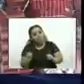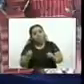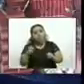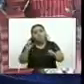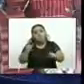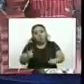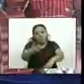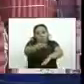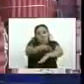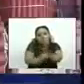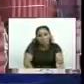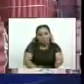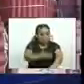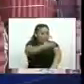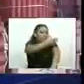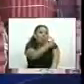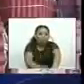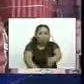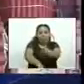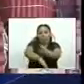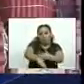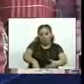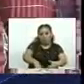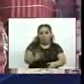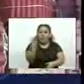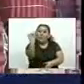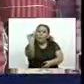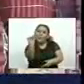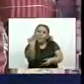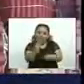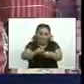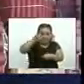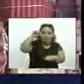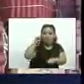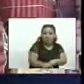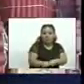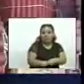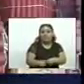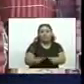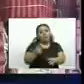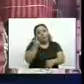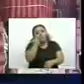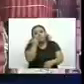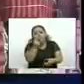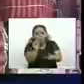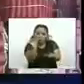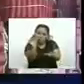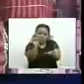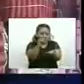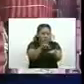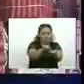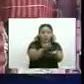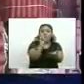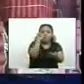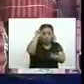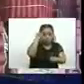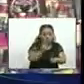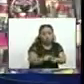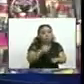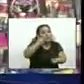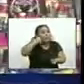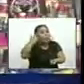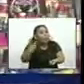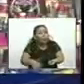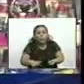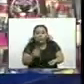amputación de alguna de sus extremidades. Fulminantes, aunque en apariencia inofensivos, existe el peligro debido a